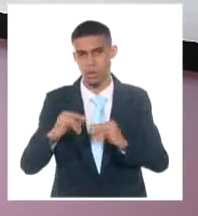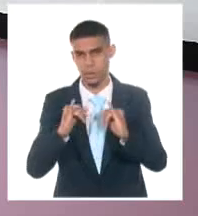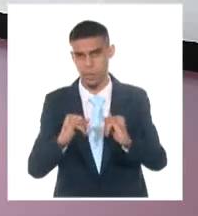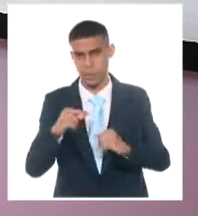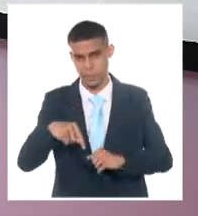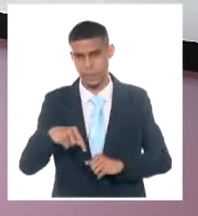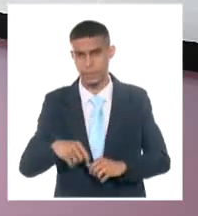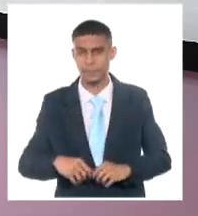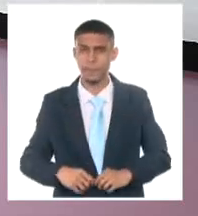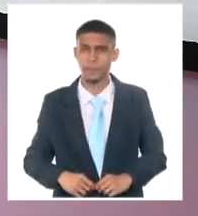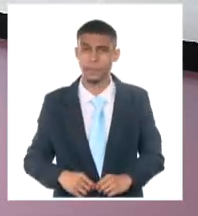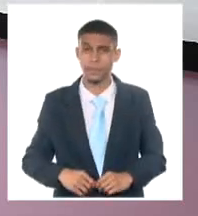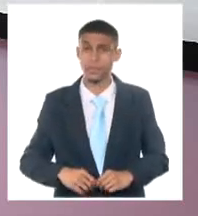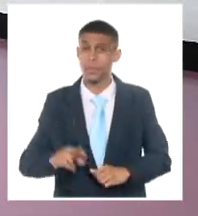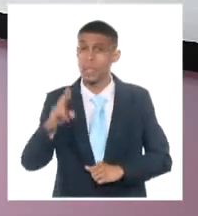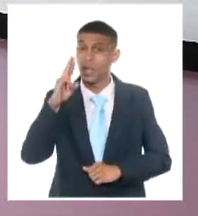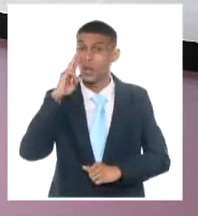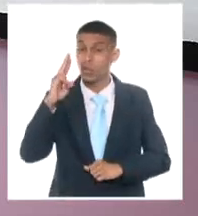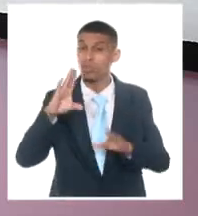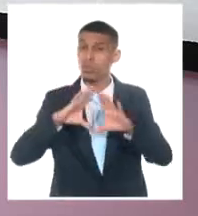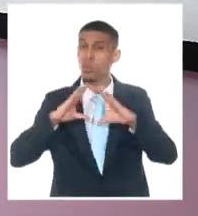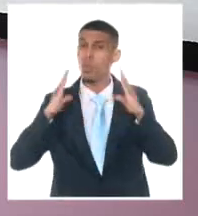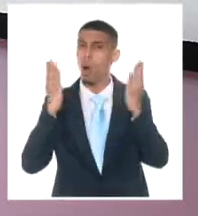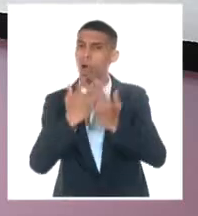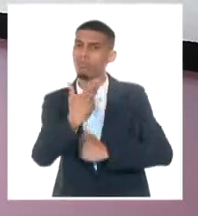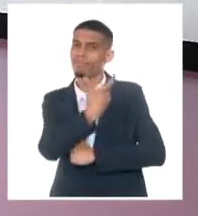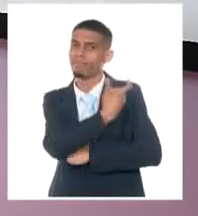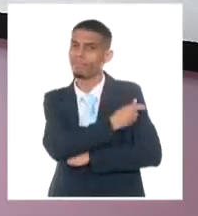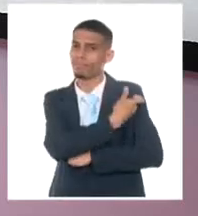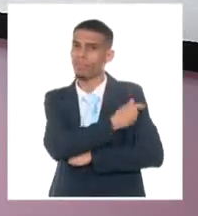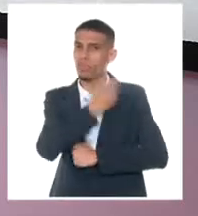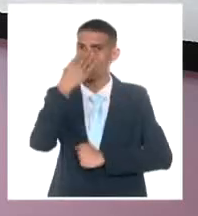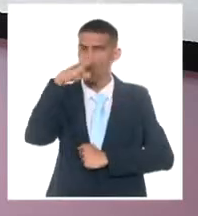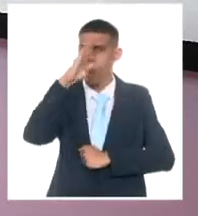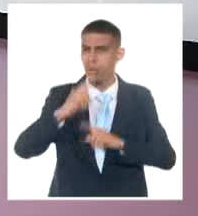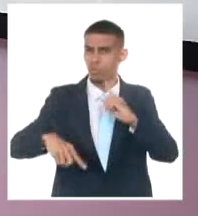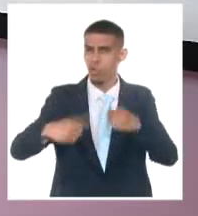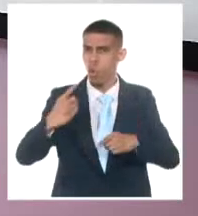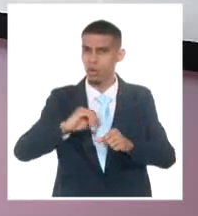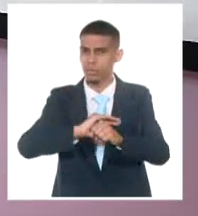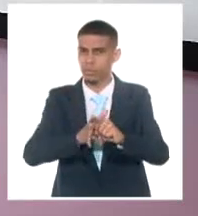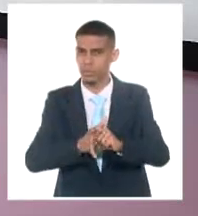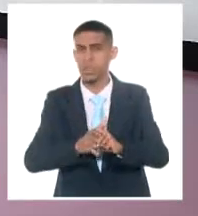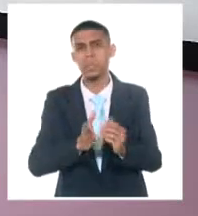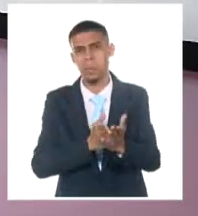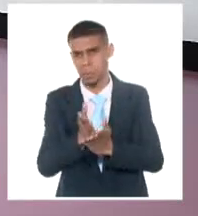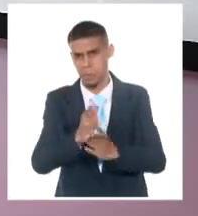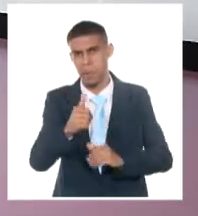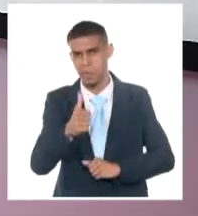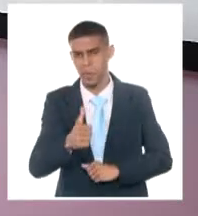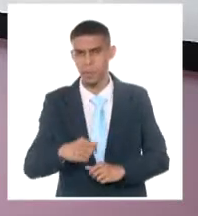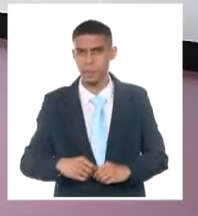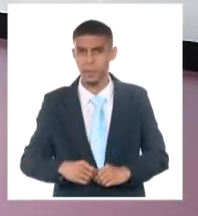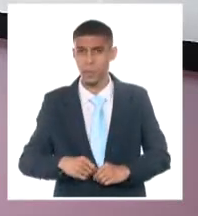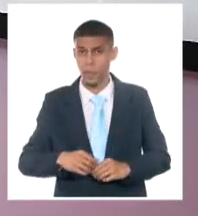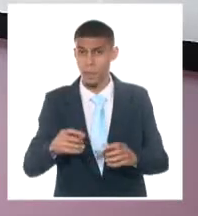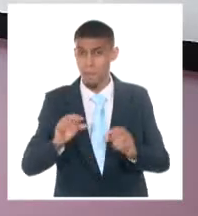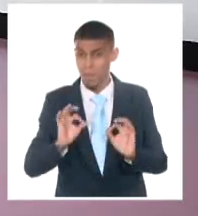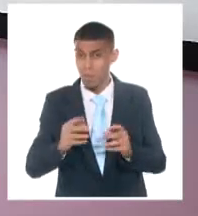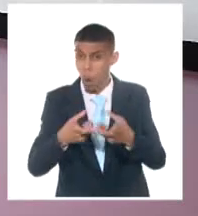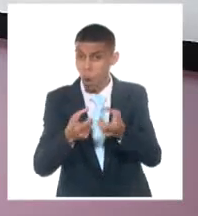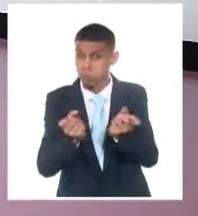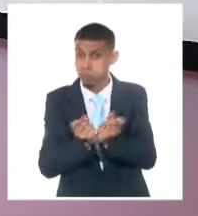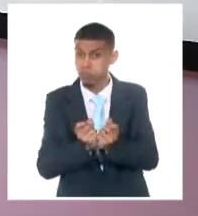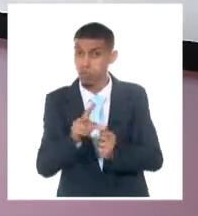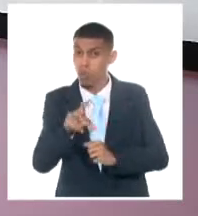A esta hora, el reconocimiento mundial de las vacunas cubanas contra la COVID-19 continúa. En esta ocasión, el Comité de Moléculas Nuevas